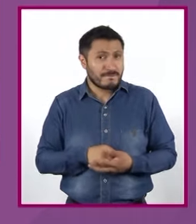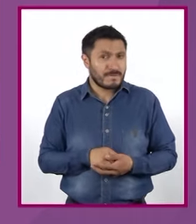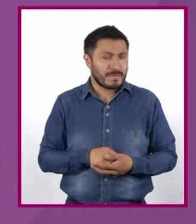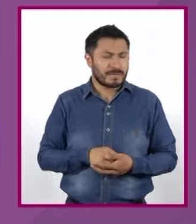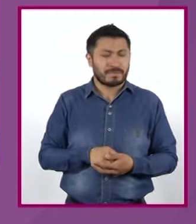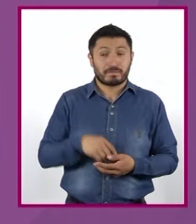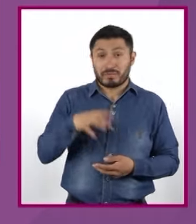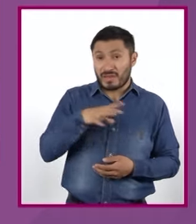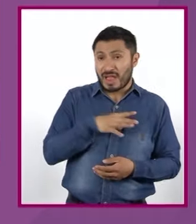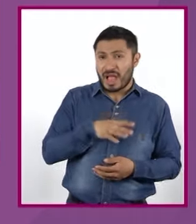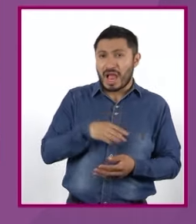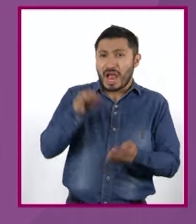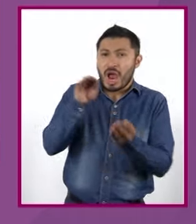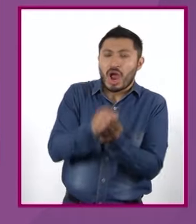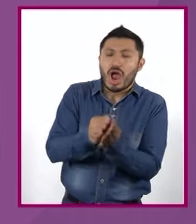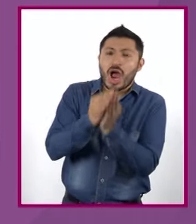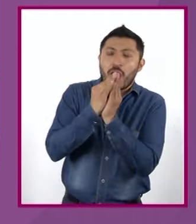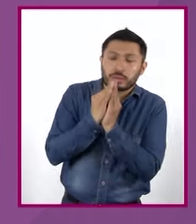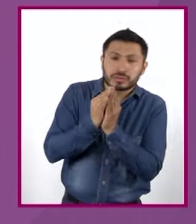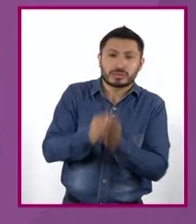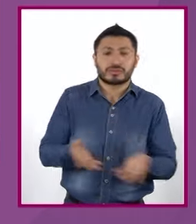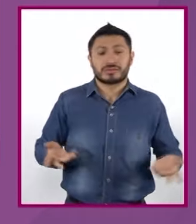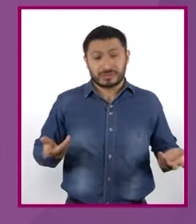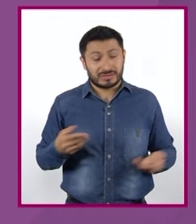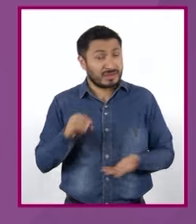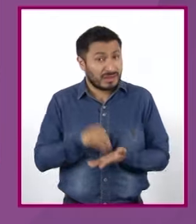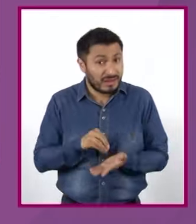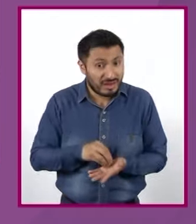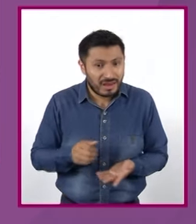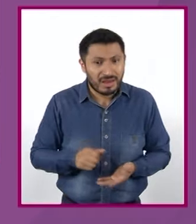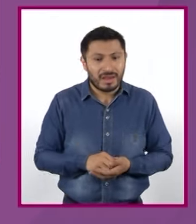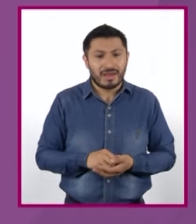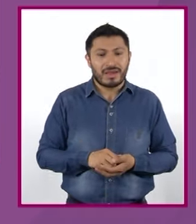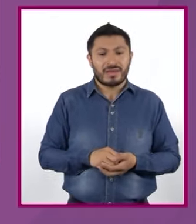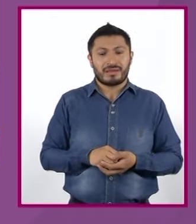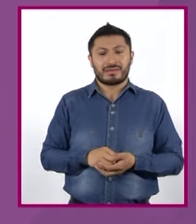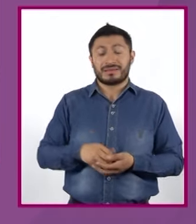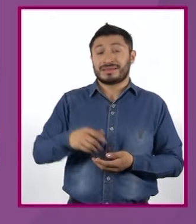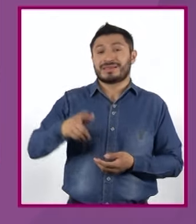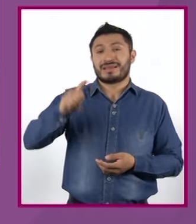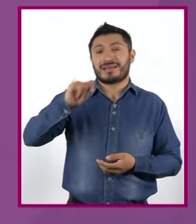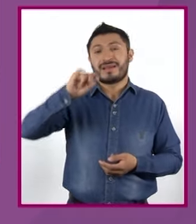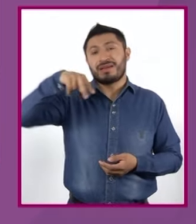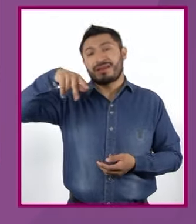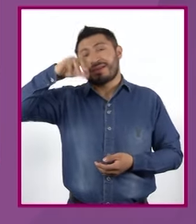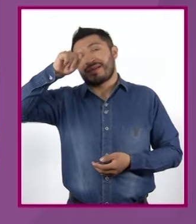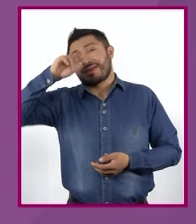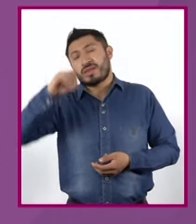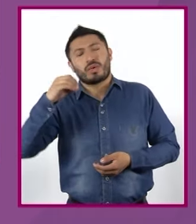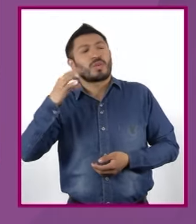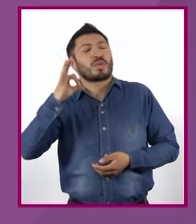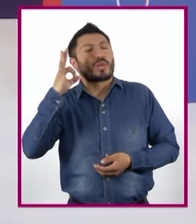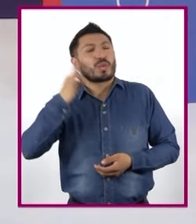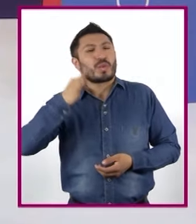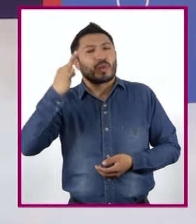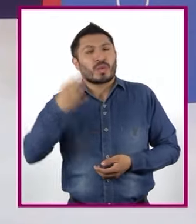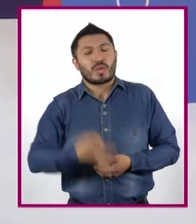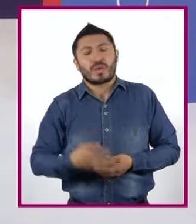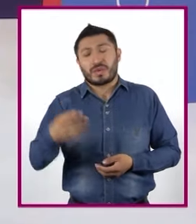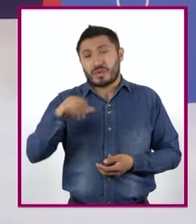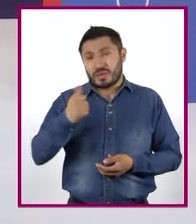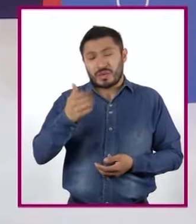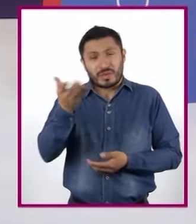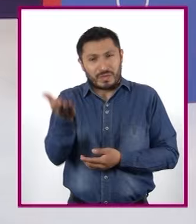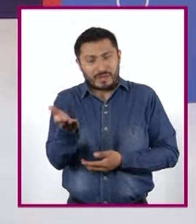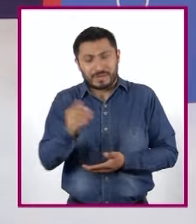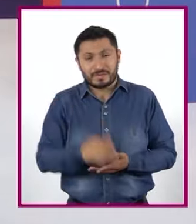¿Tiene torta de cambur aún? Este tinto está bueno, voy a pedir otro.